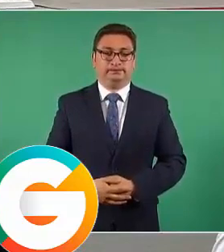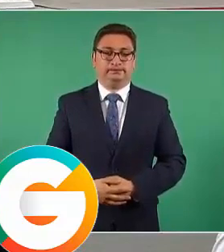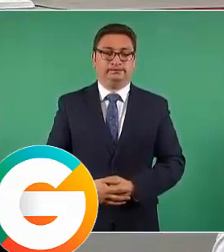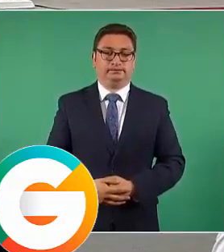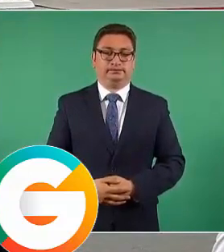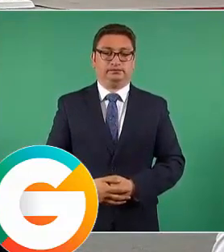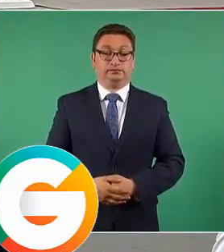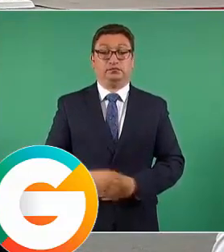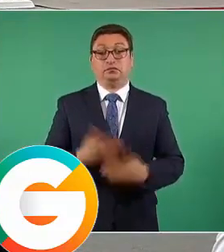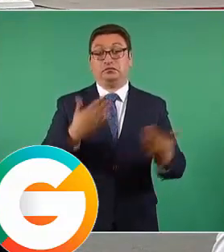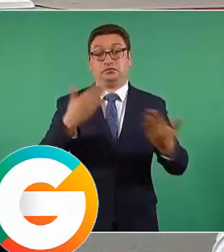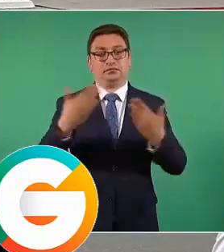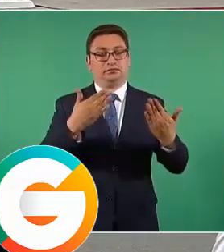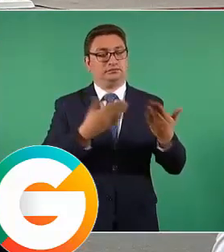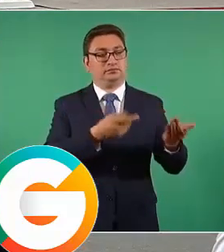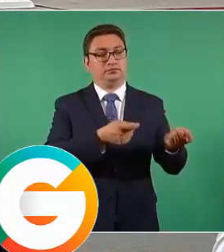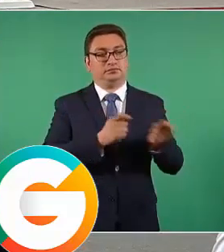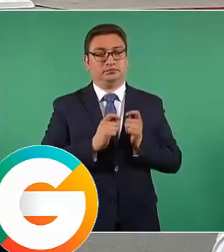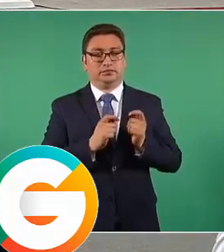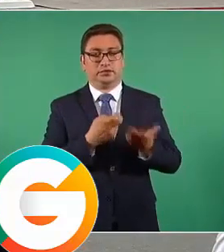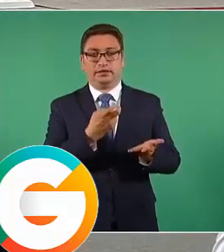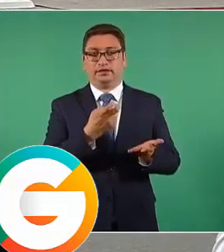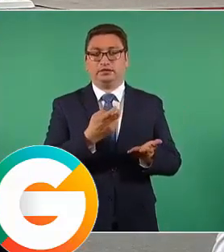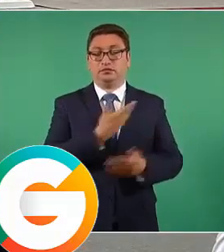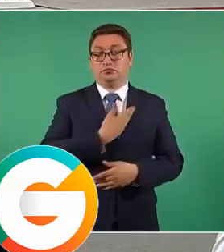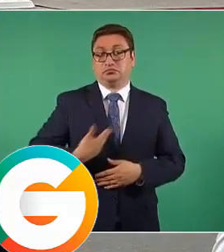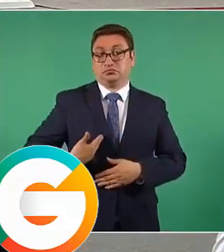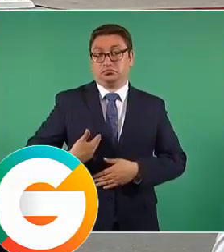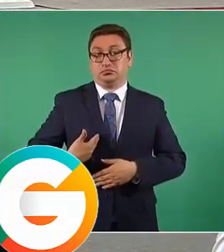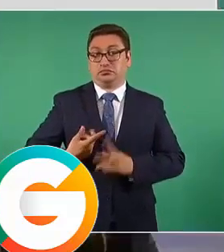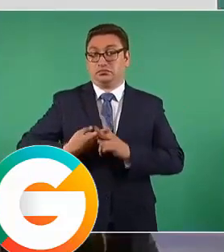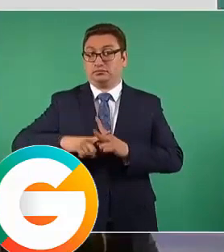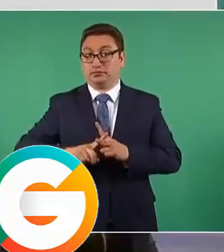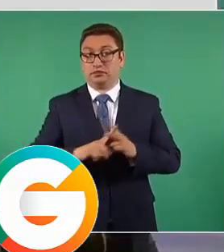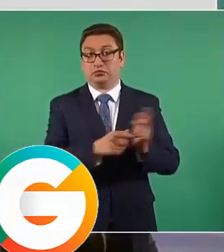Esto encontramos cuando llegamos.